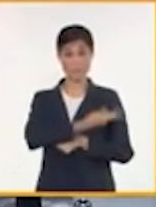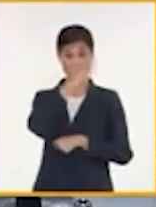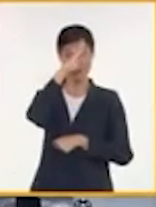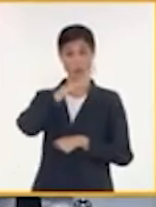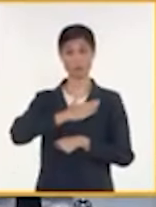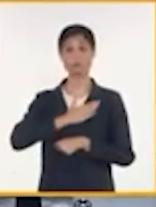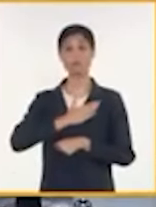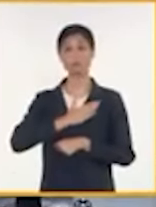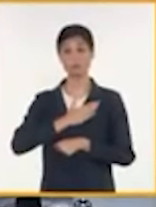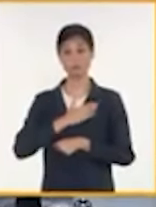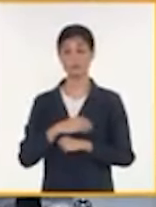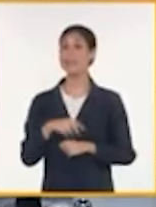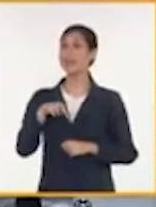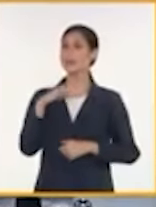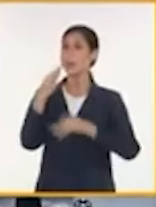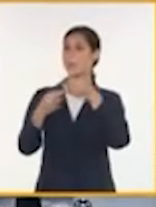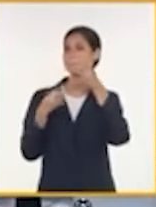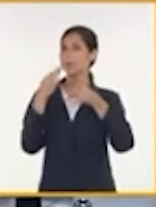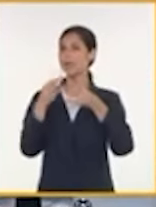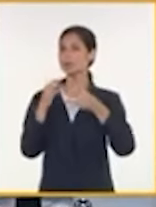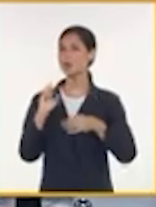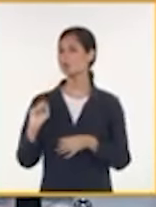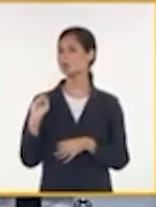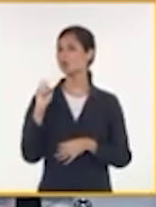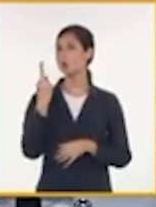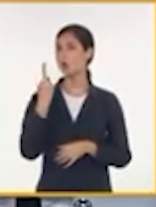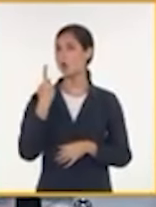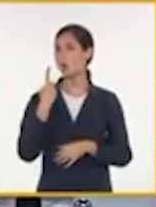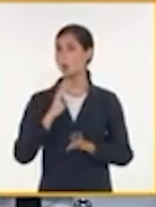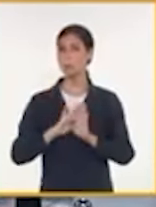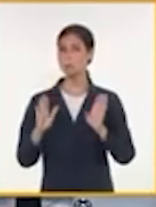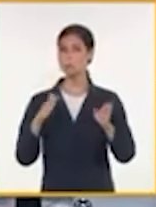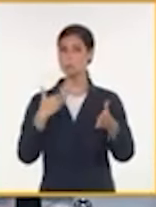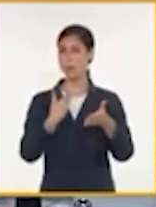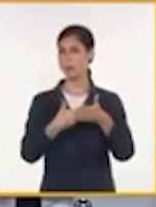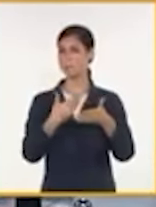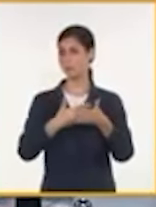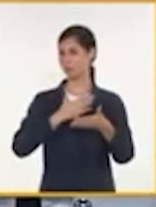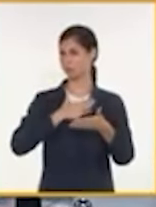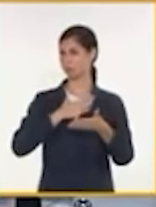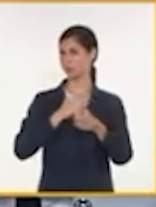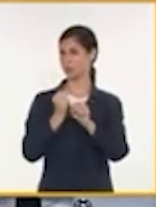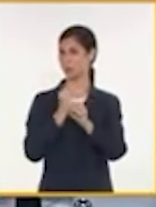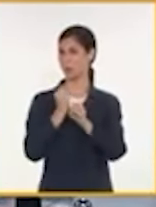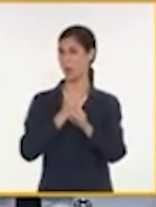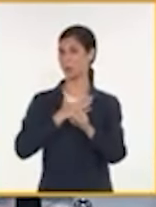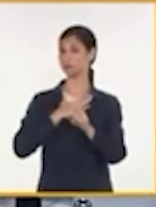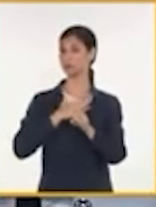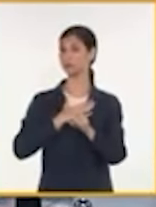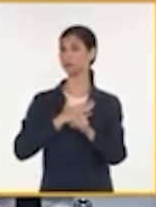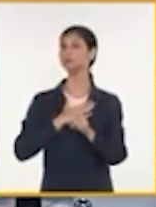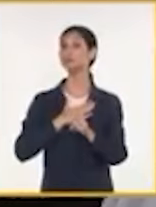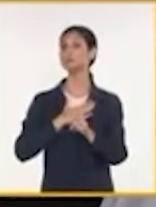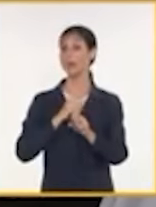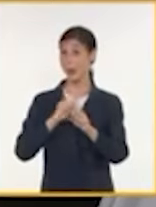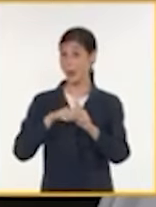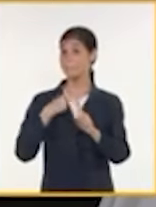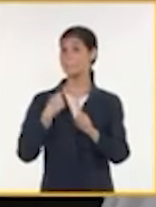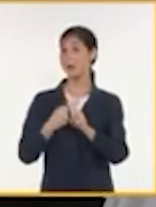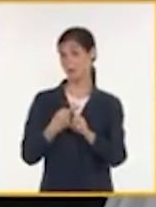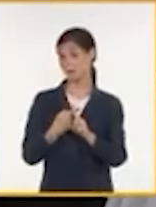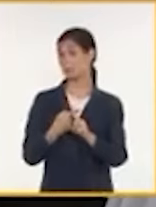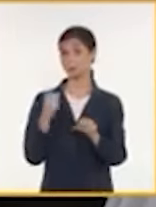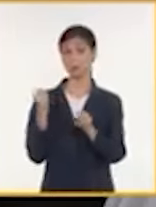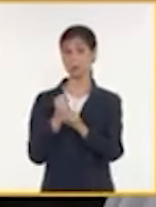instalaciones estatales sino incluso contra una instalación que estaba ocupada por un por un privado privada las áreas de